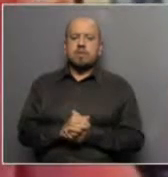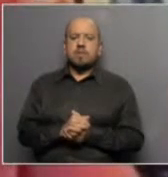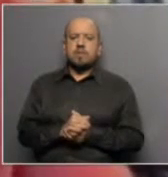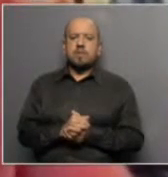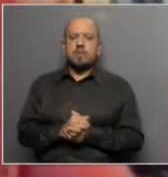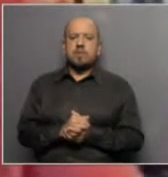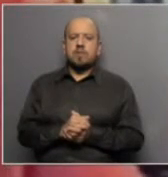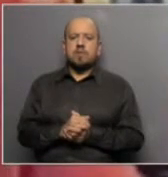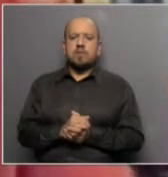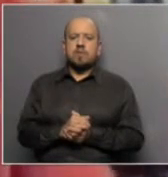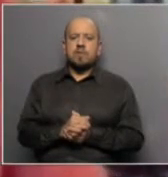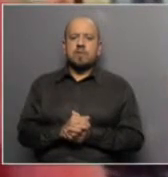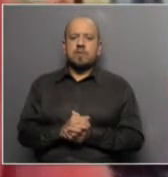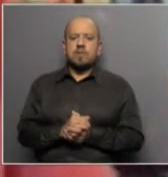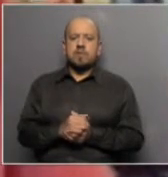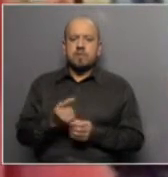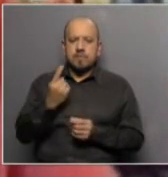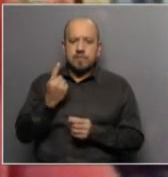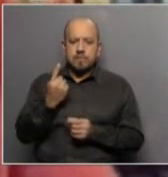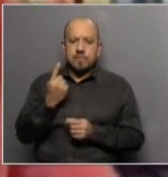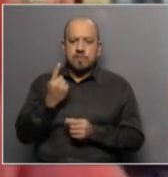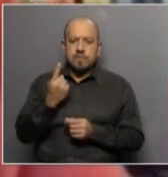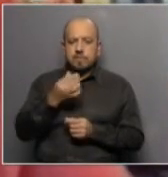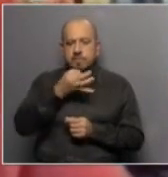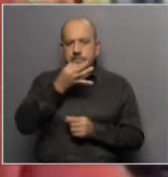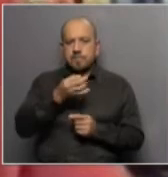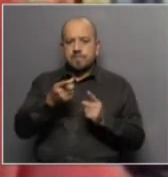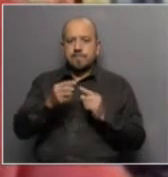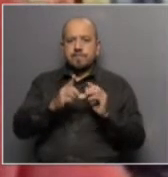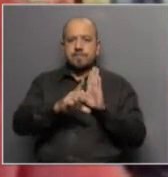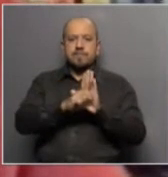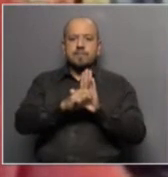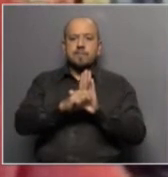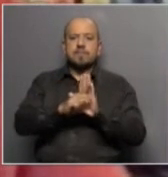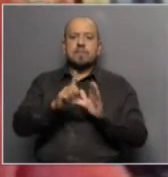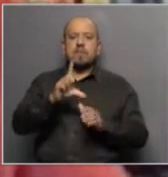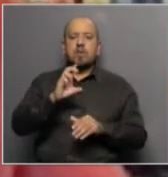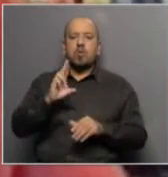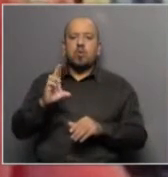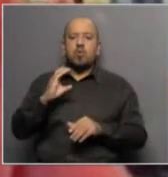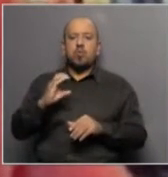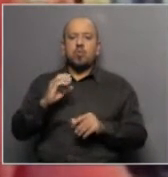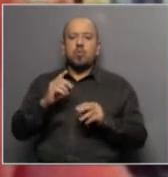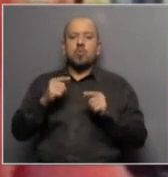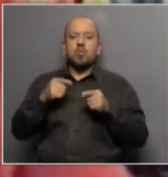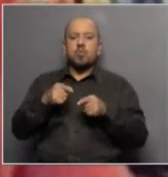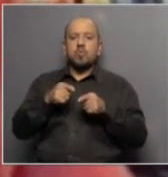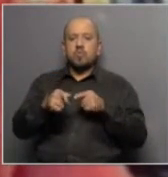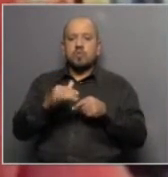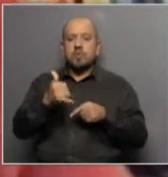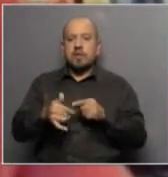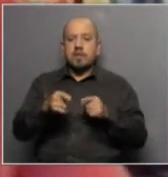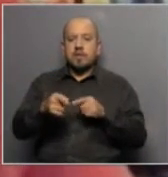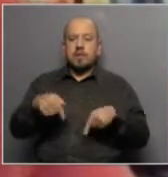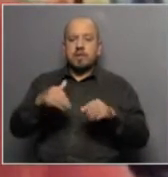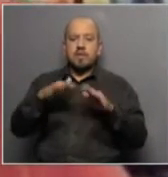Bien, lo primero que hay que mencionar es que bueno, la LUC tiene varias afectaciones en términos de la vivienda.